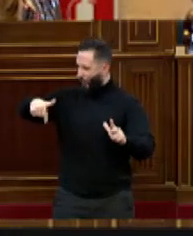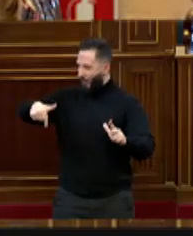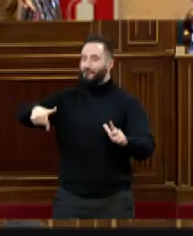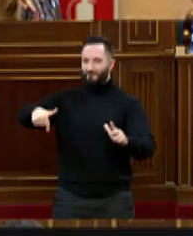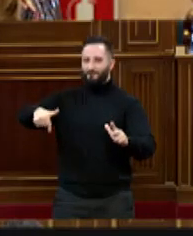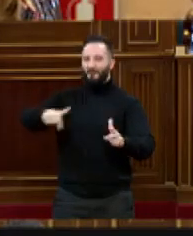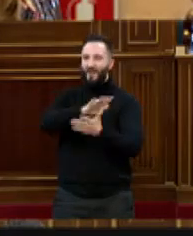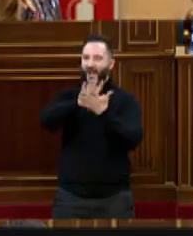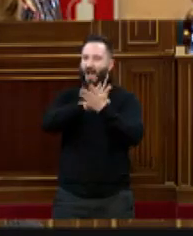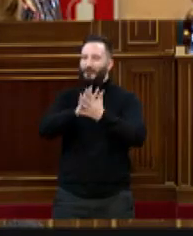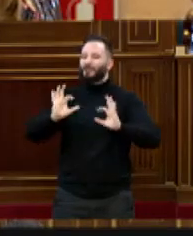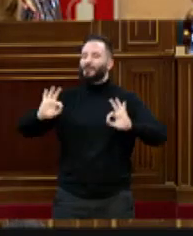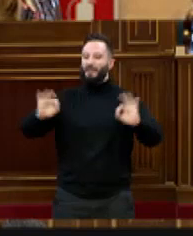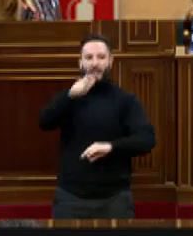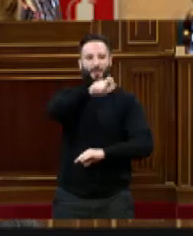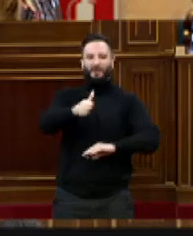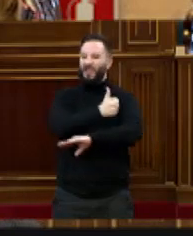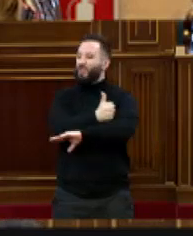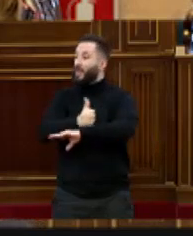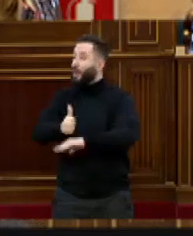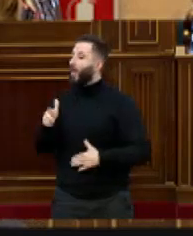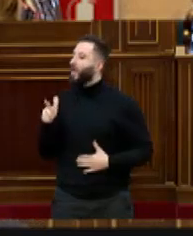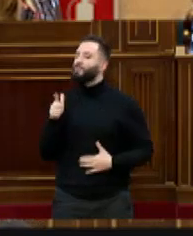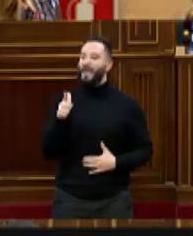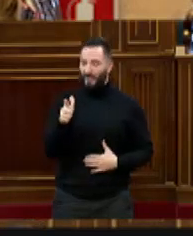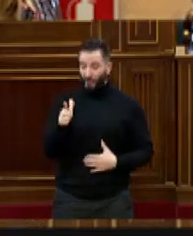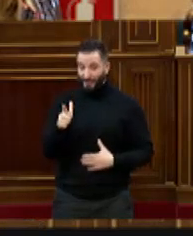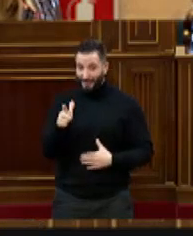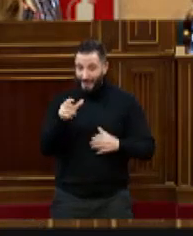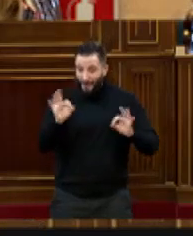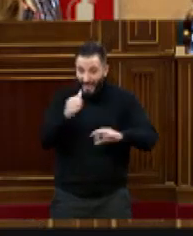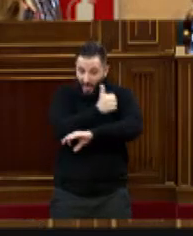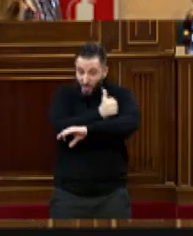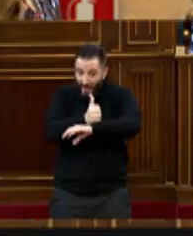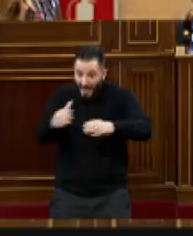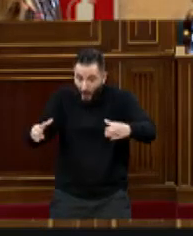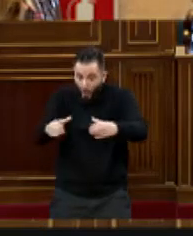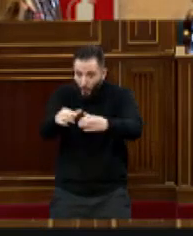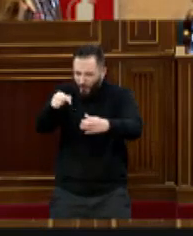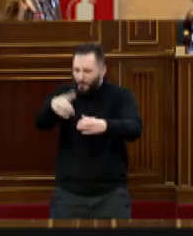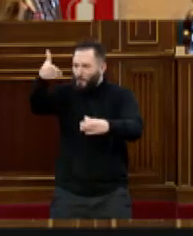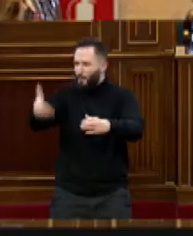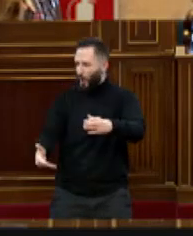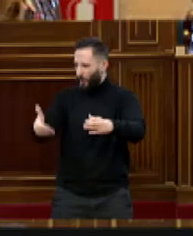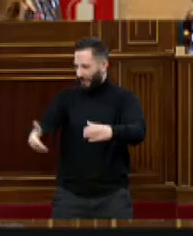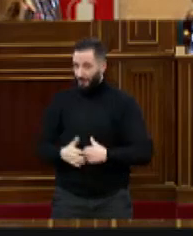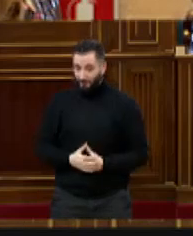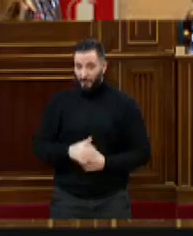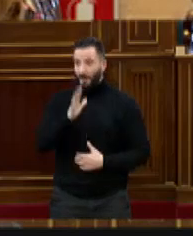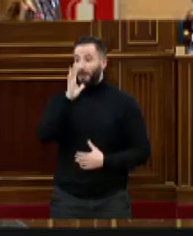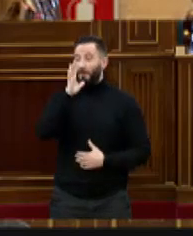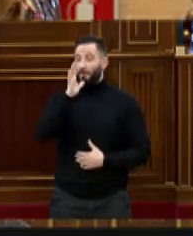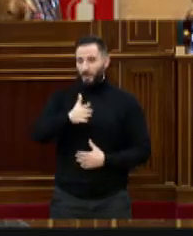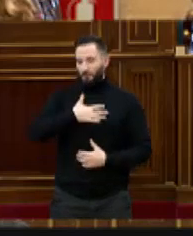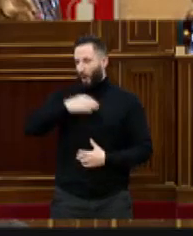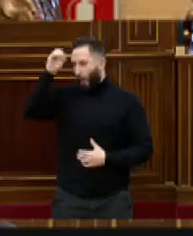hablaremos de derechos de ciudadanía de una parte muy importante de la ciudadanía española después les daré